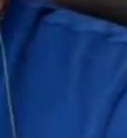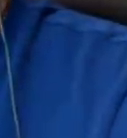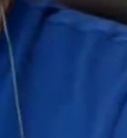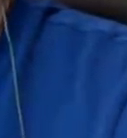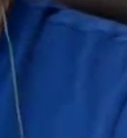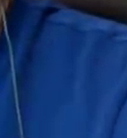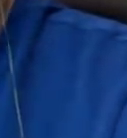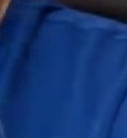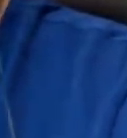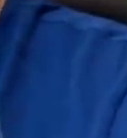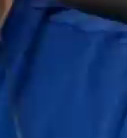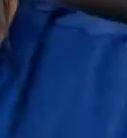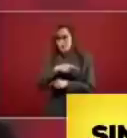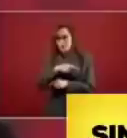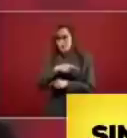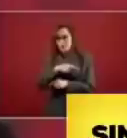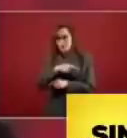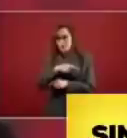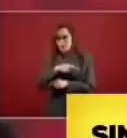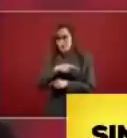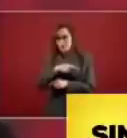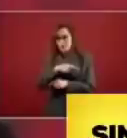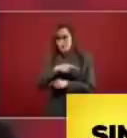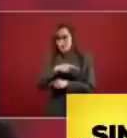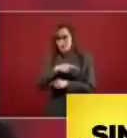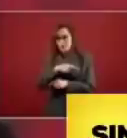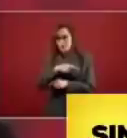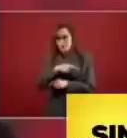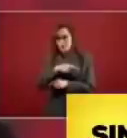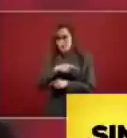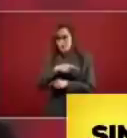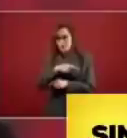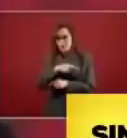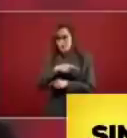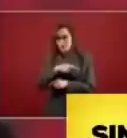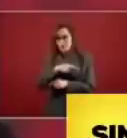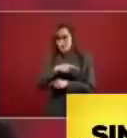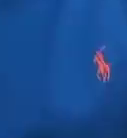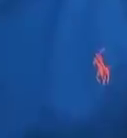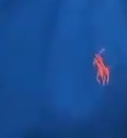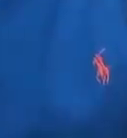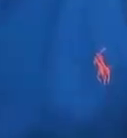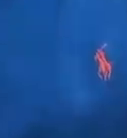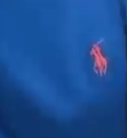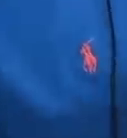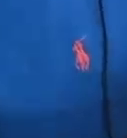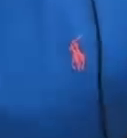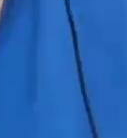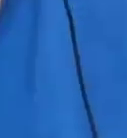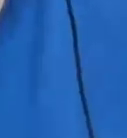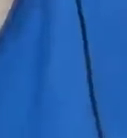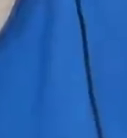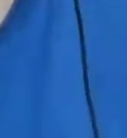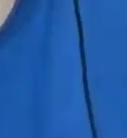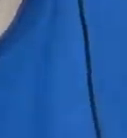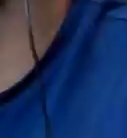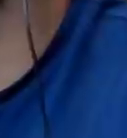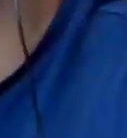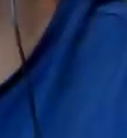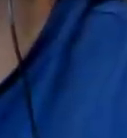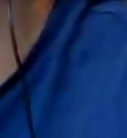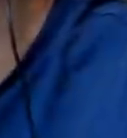con la mejor definición y con el mejor audio porque porque acaba de salir el doctor gatel un experto